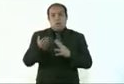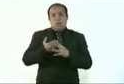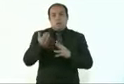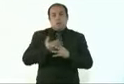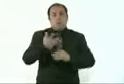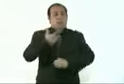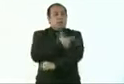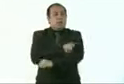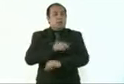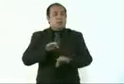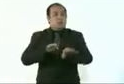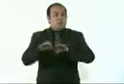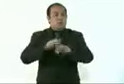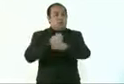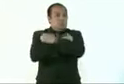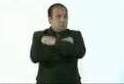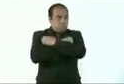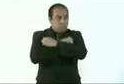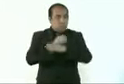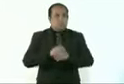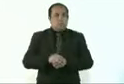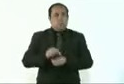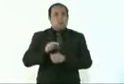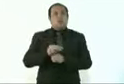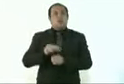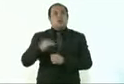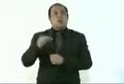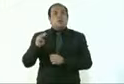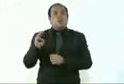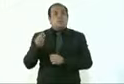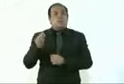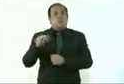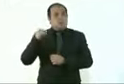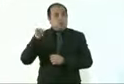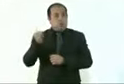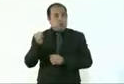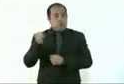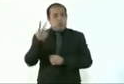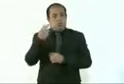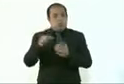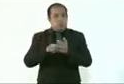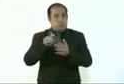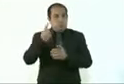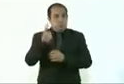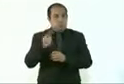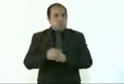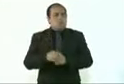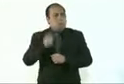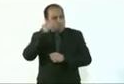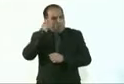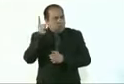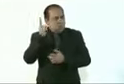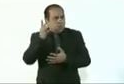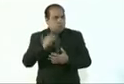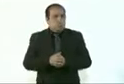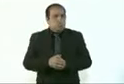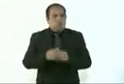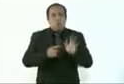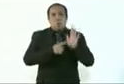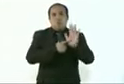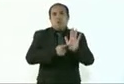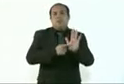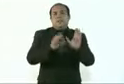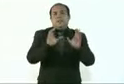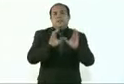vacunación del personal educativo en mayo y junio del 2021. Esto es muy sencillo, es llevar el